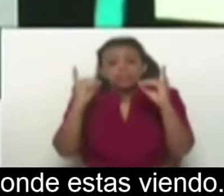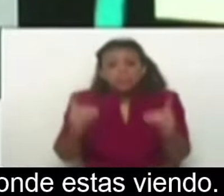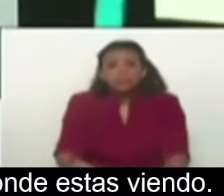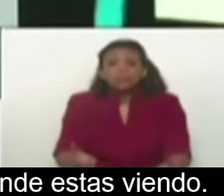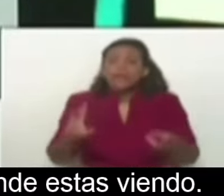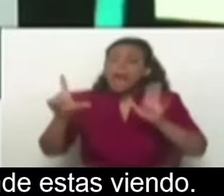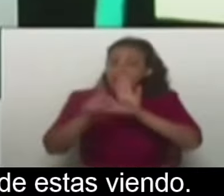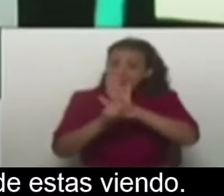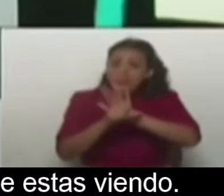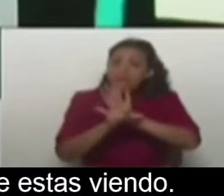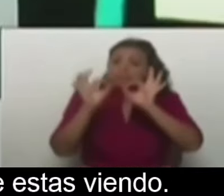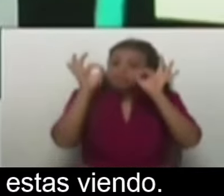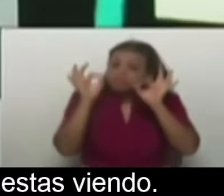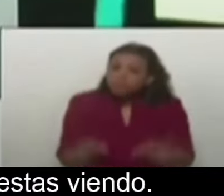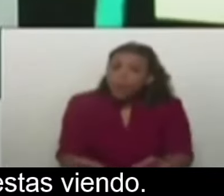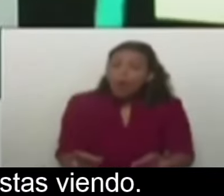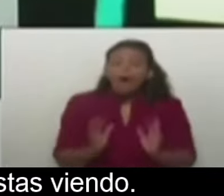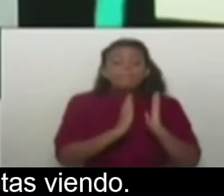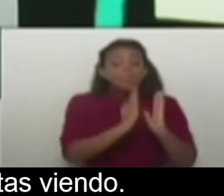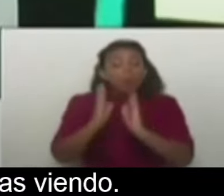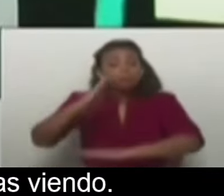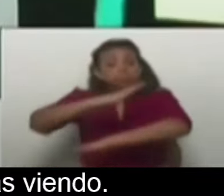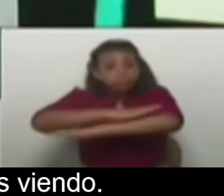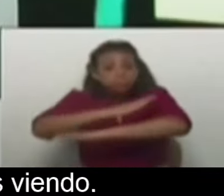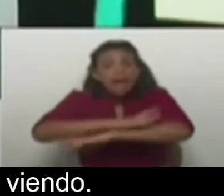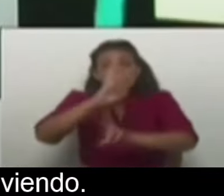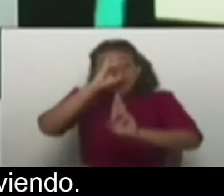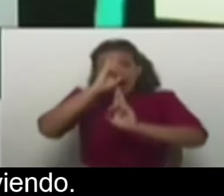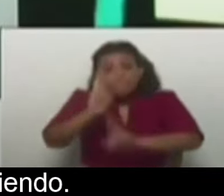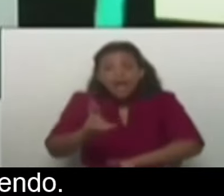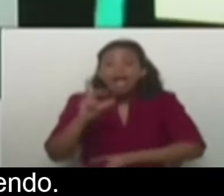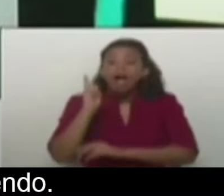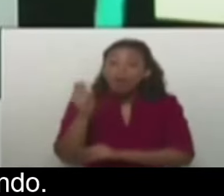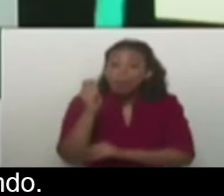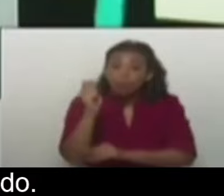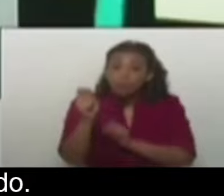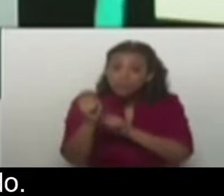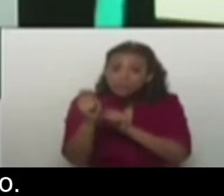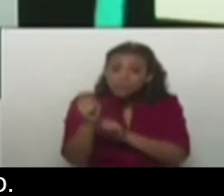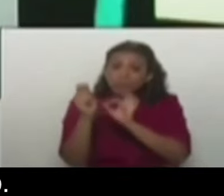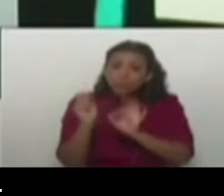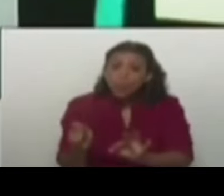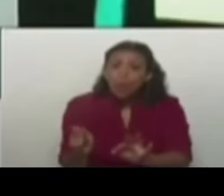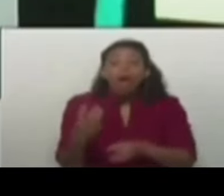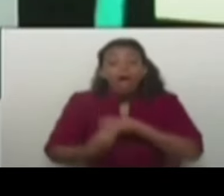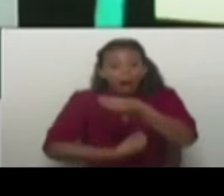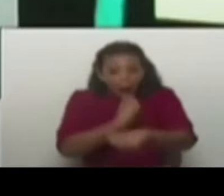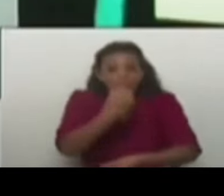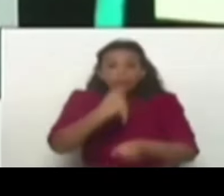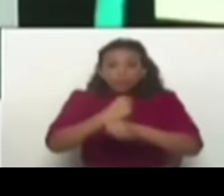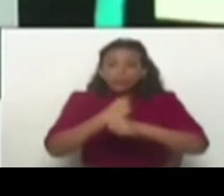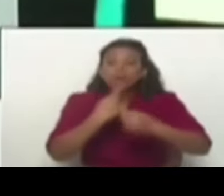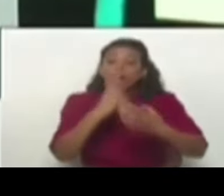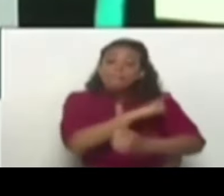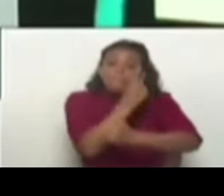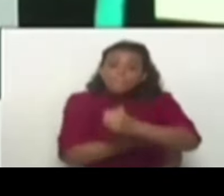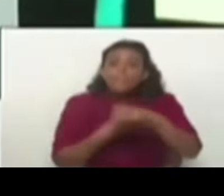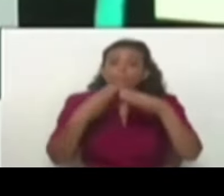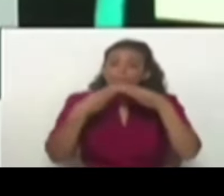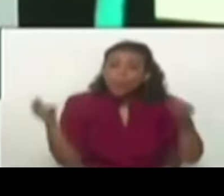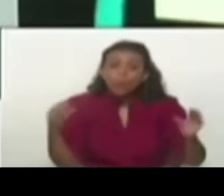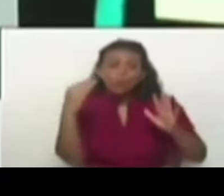leyes funcionen, de que haya orden, de que se respete la Constitución y de que hagan sus trabajos los poderes públicos. Por eso